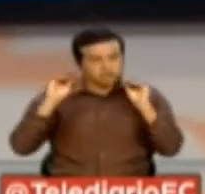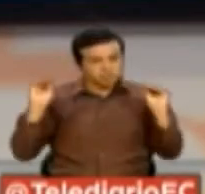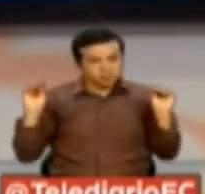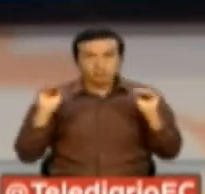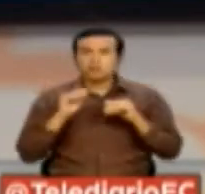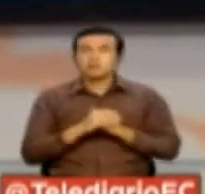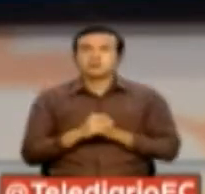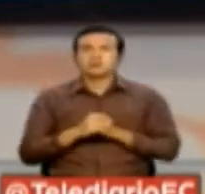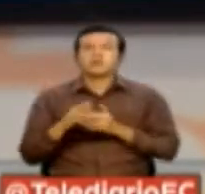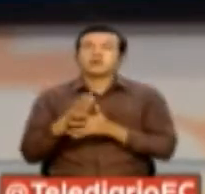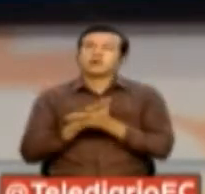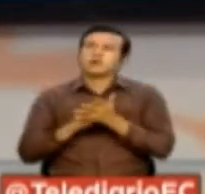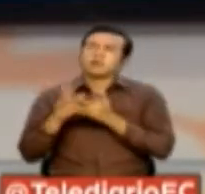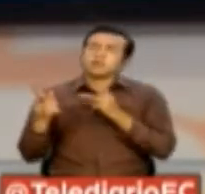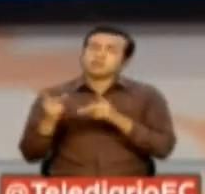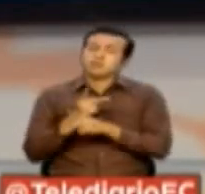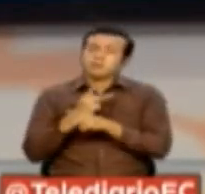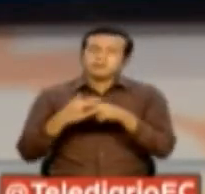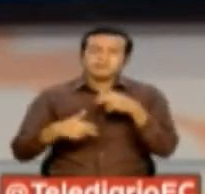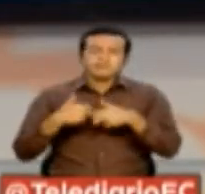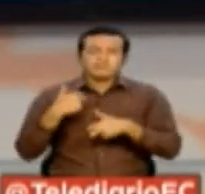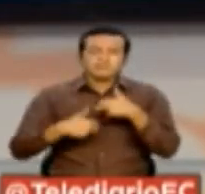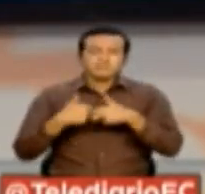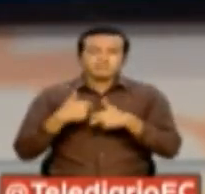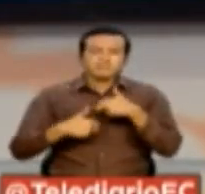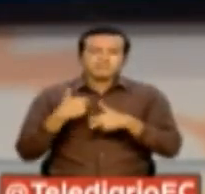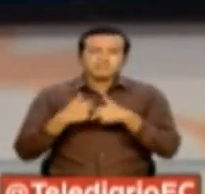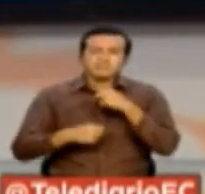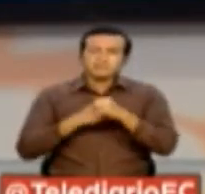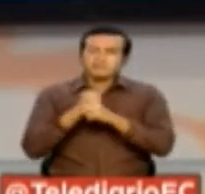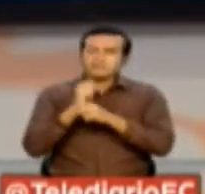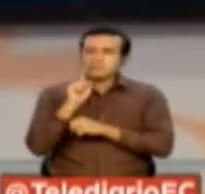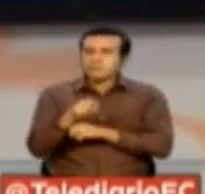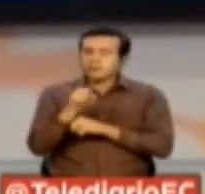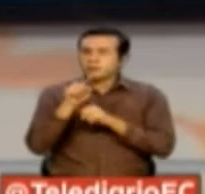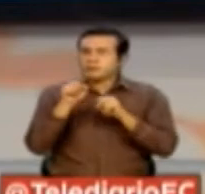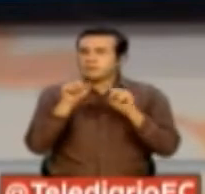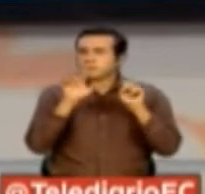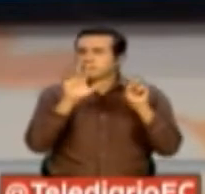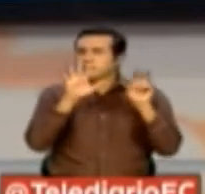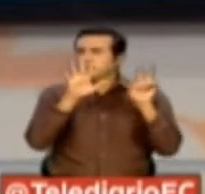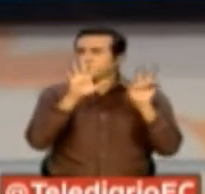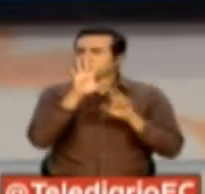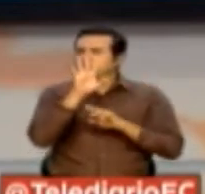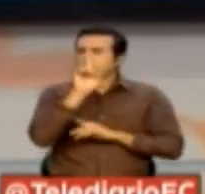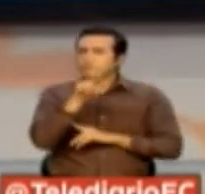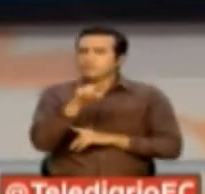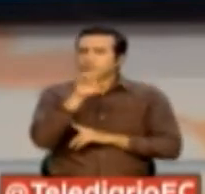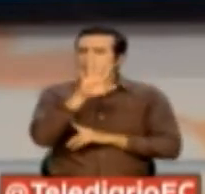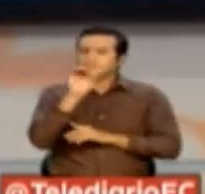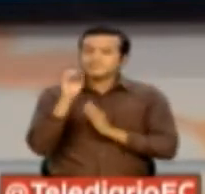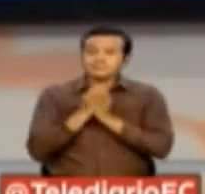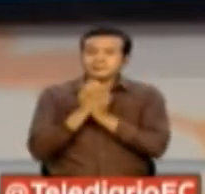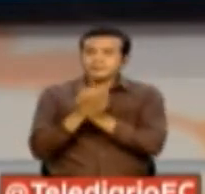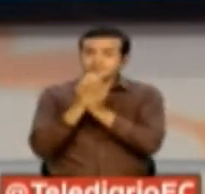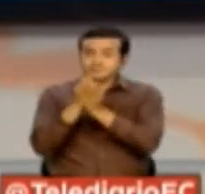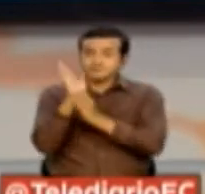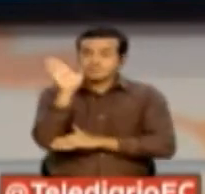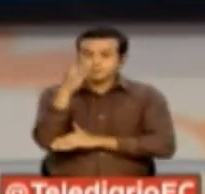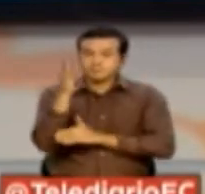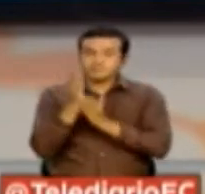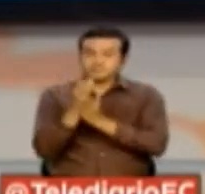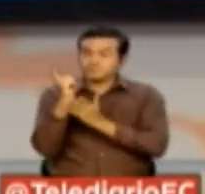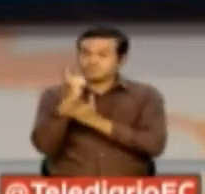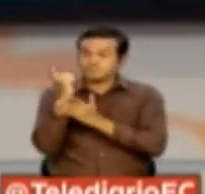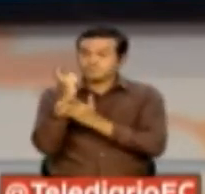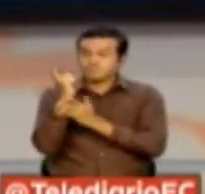el gran escándalo nacional del siglo 19 fue la mente la bandera de la del buque que préstamos la bandera